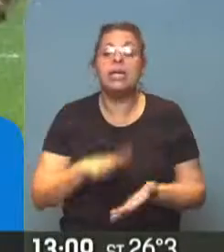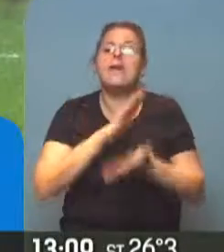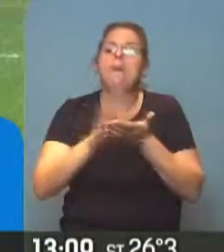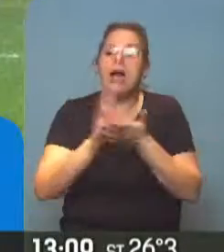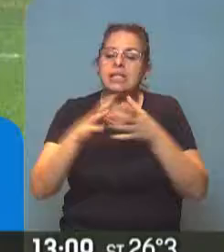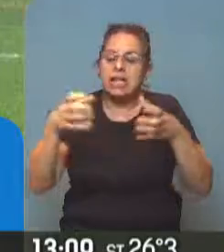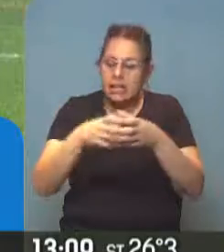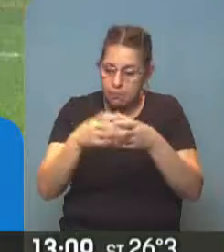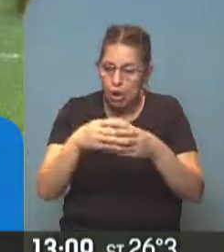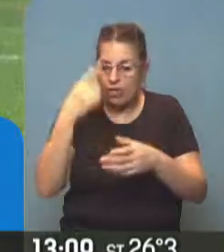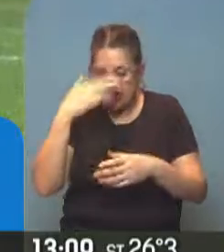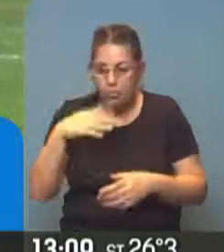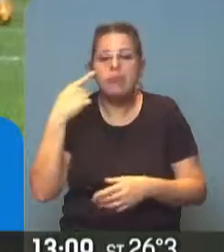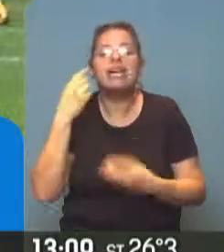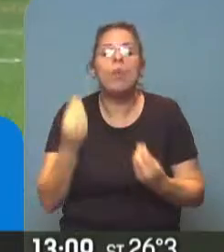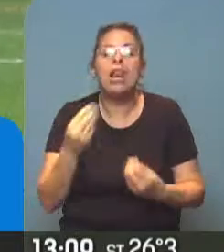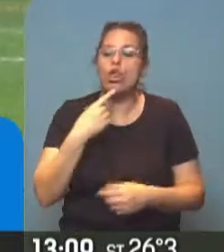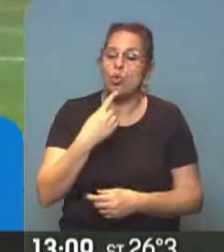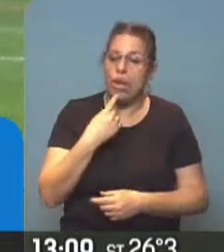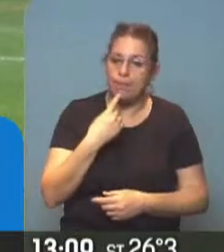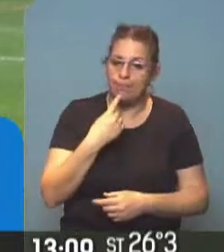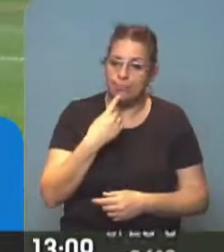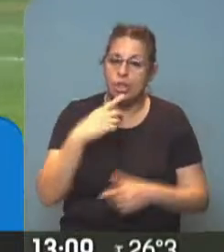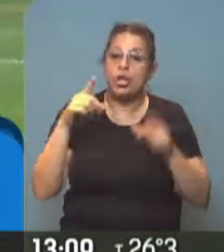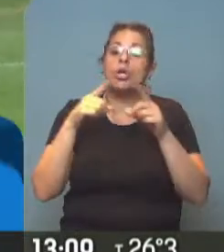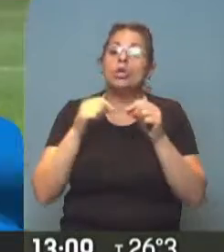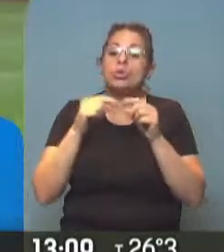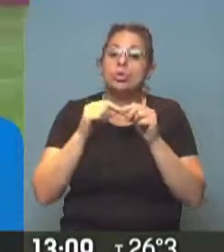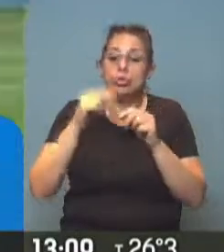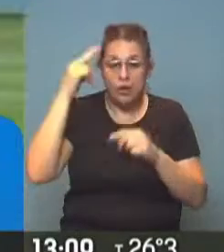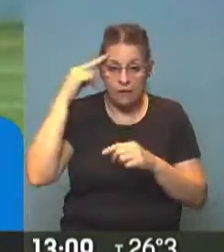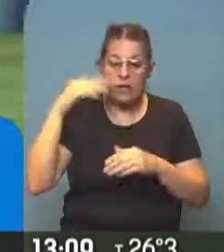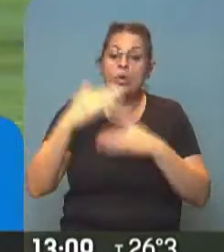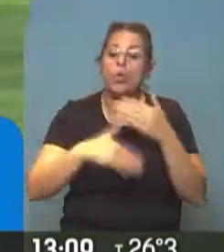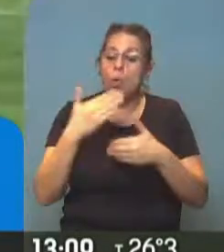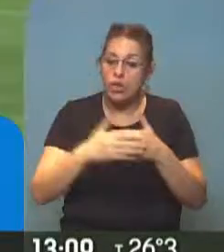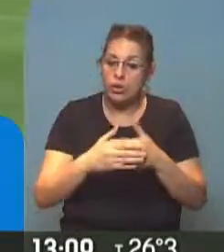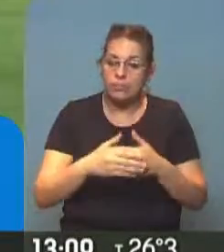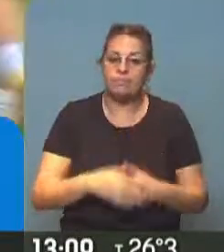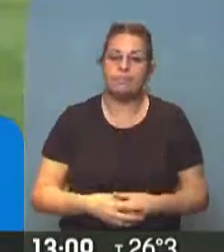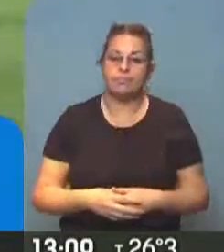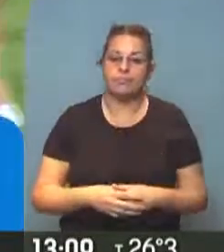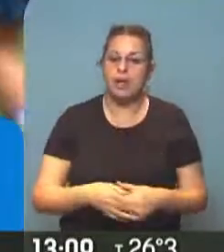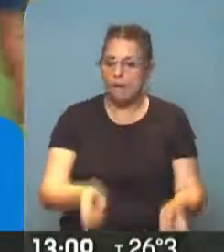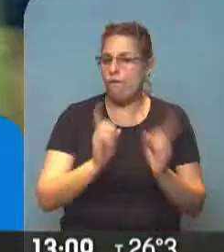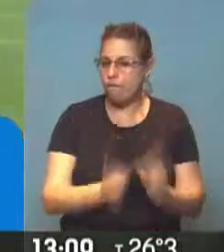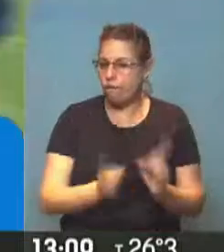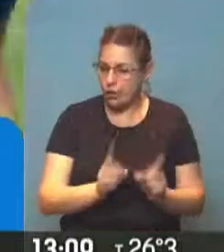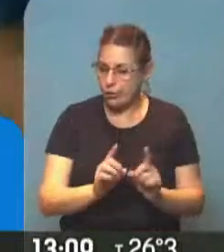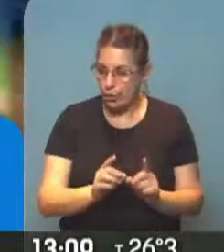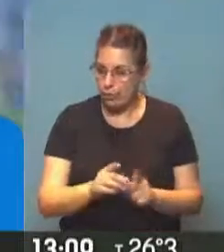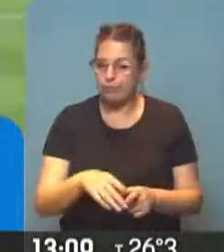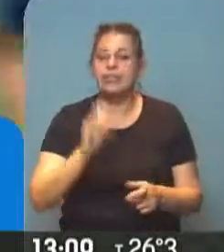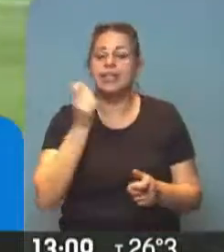Paoli y después veamos cuáles son las dudas. Sería los nueve jugadores que tienen en mente inamovibles San